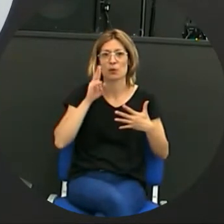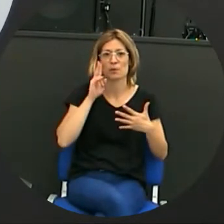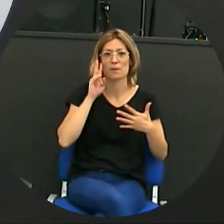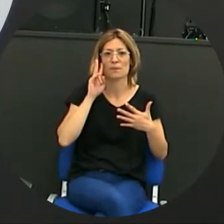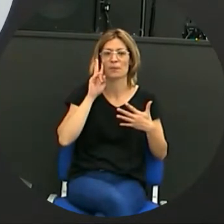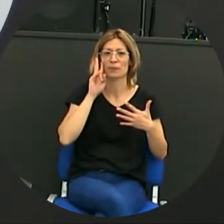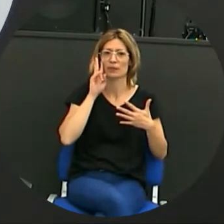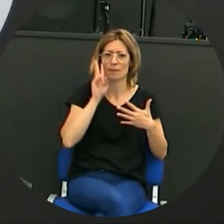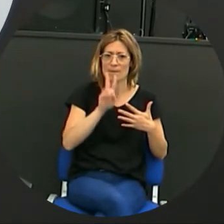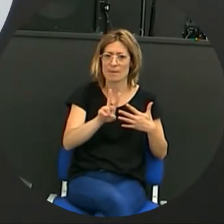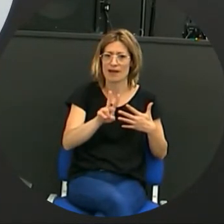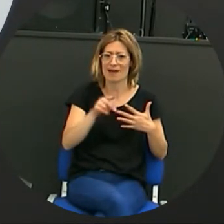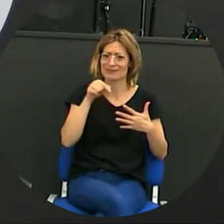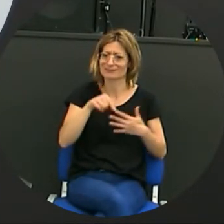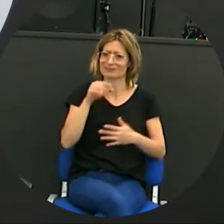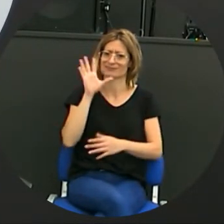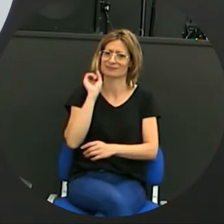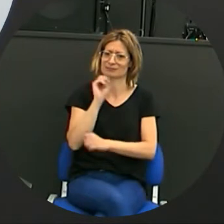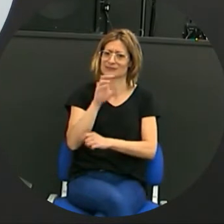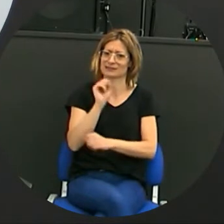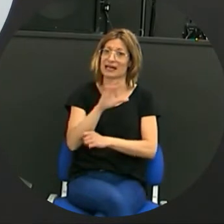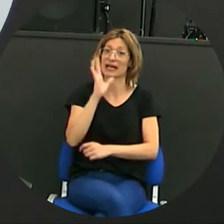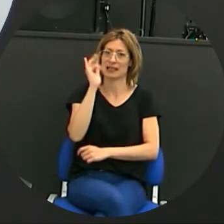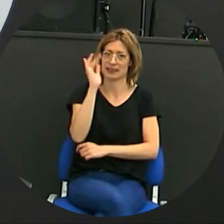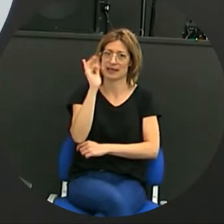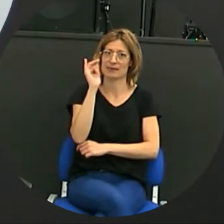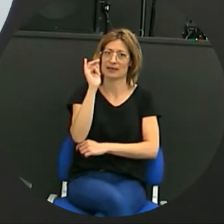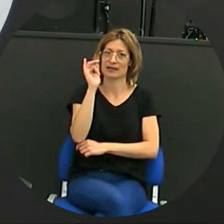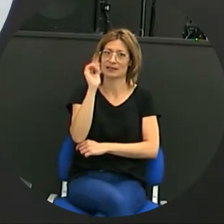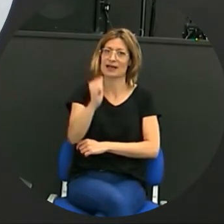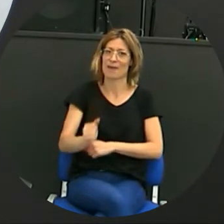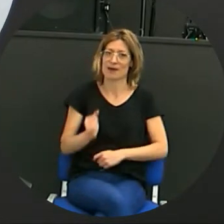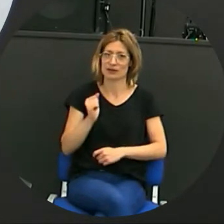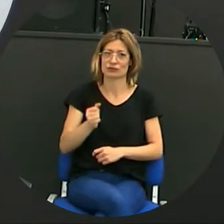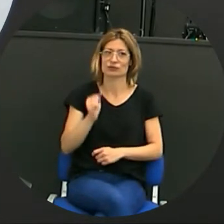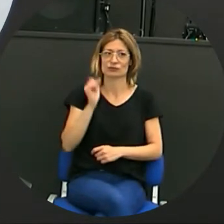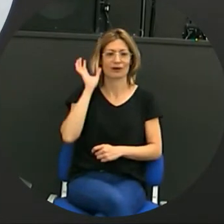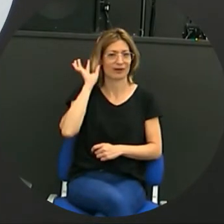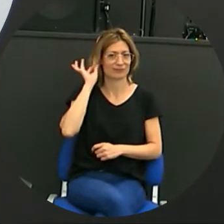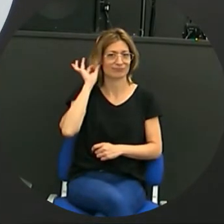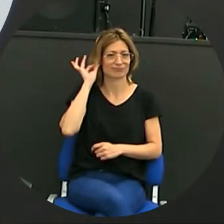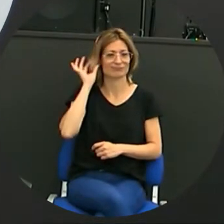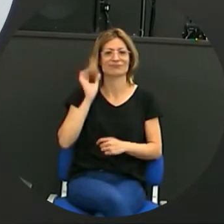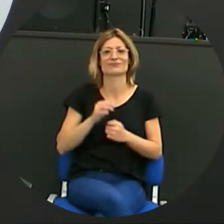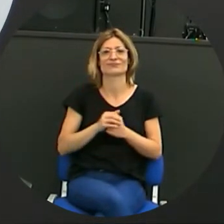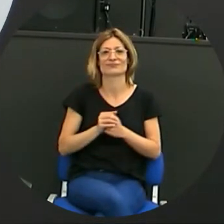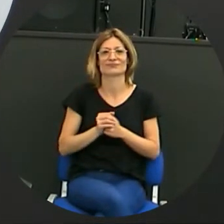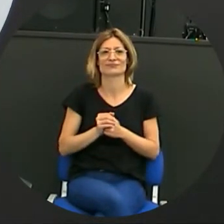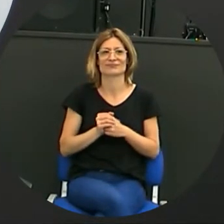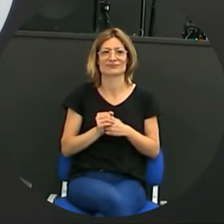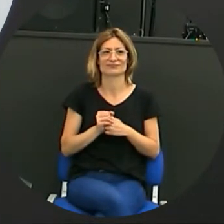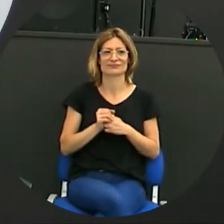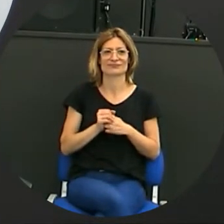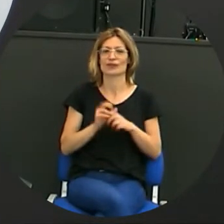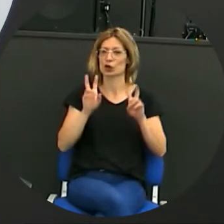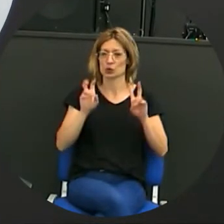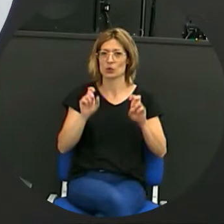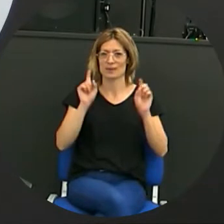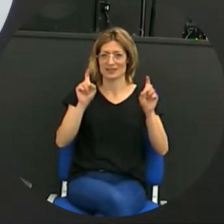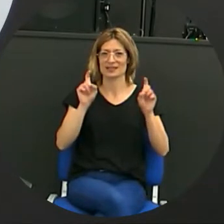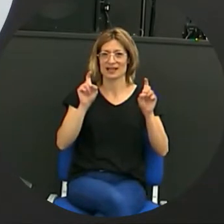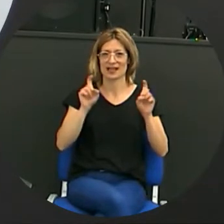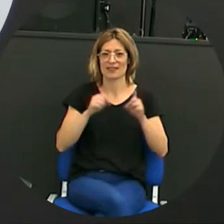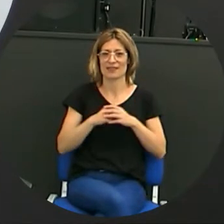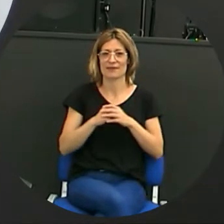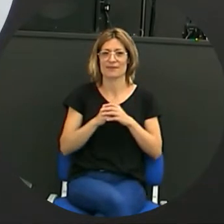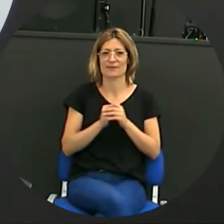pasto. Y el viernes la pastora María José estará impartiéndonos una nueva enseñanza que